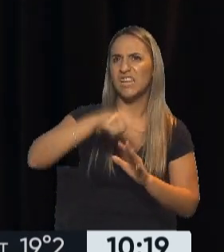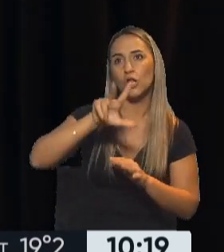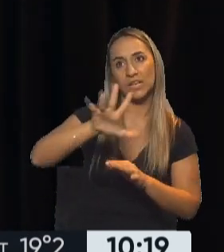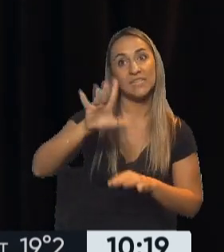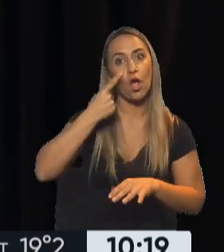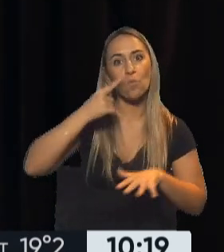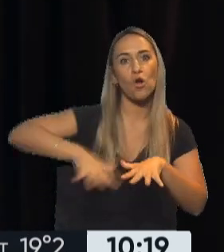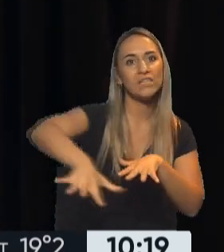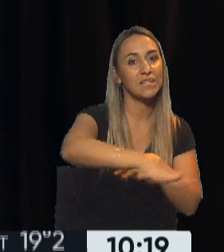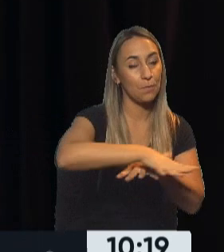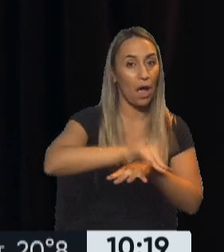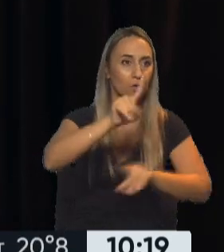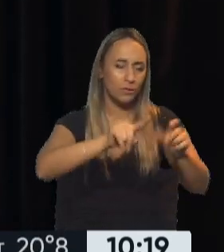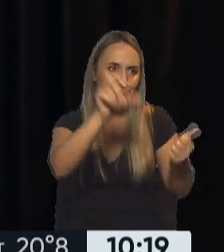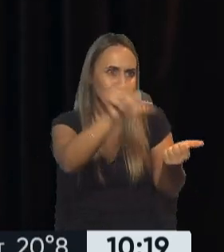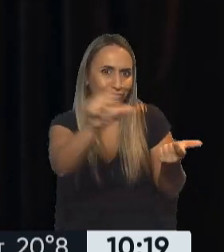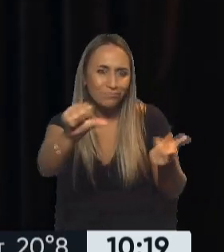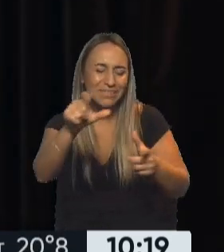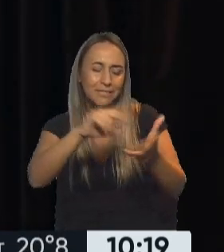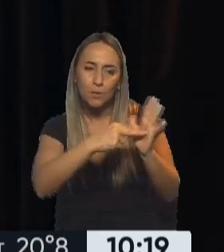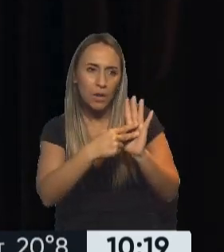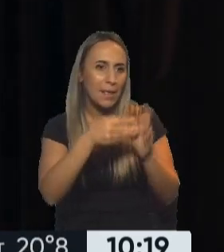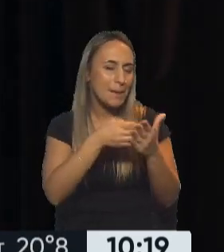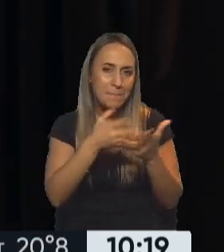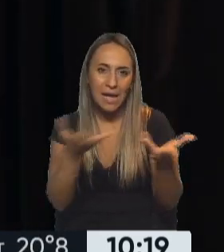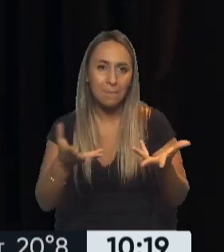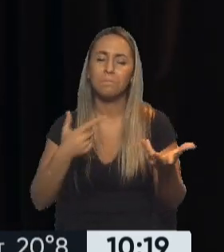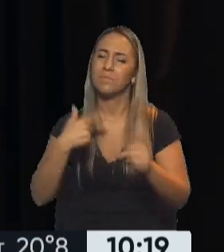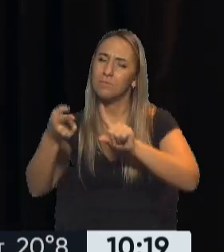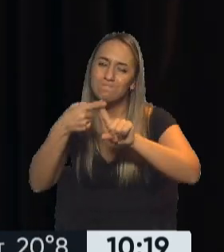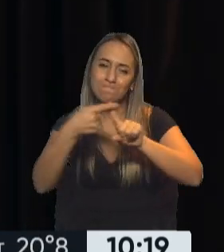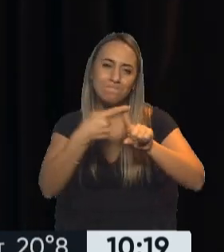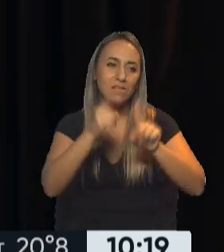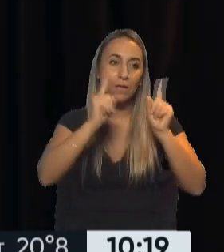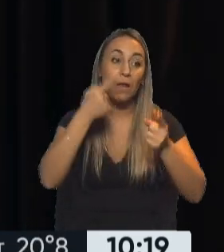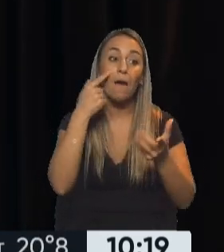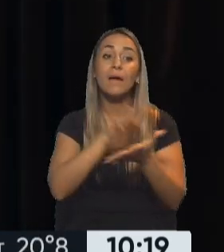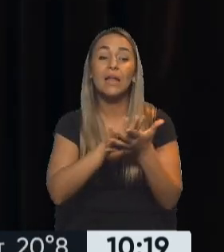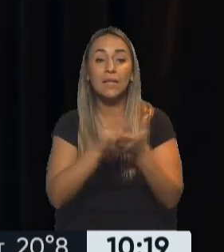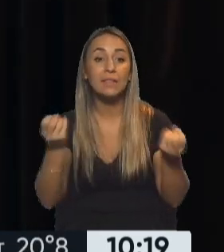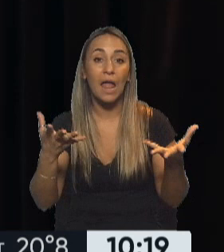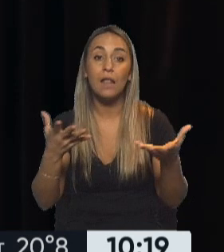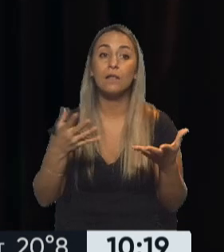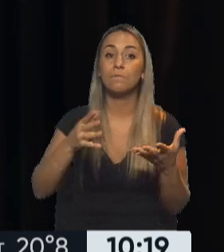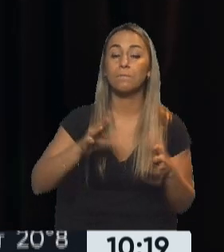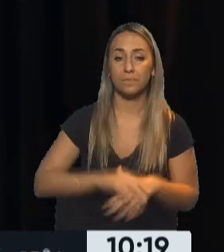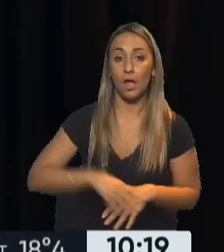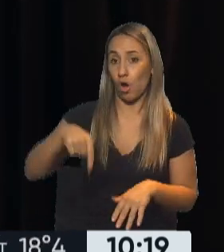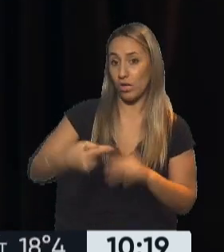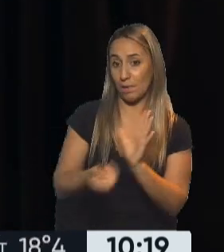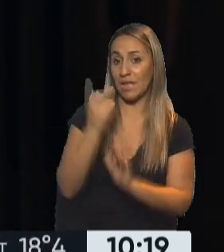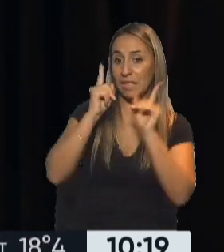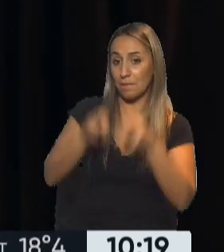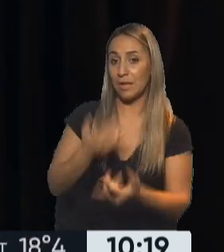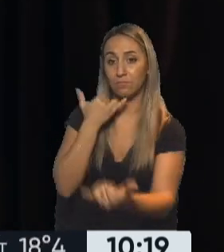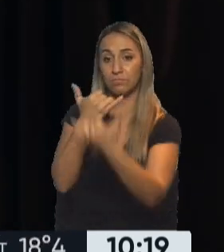que donde había dificultad. Y después también para ver cómo venía la cuestión electoral. Hoy a la mañana me comuniqué también con Teresa